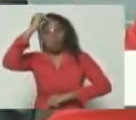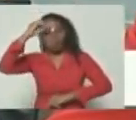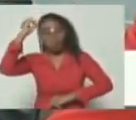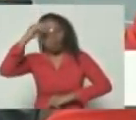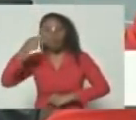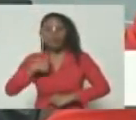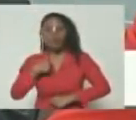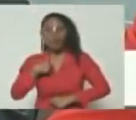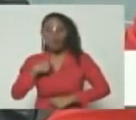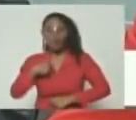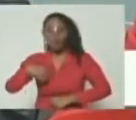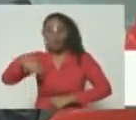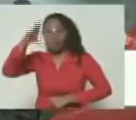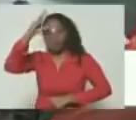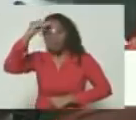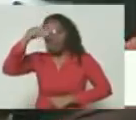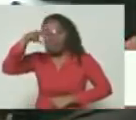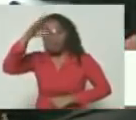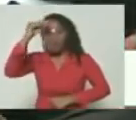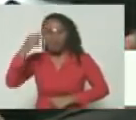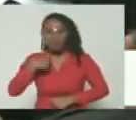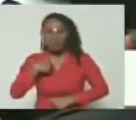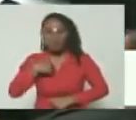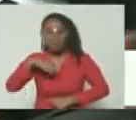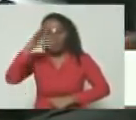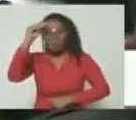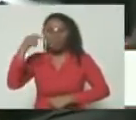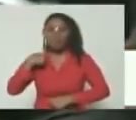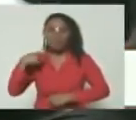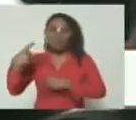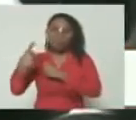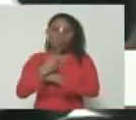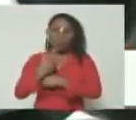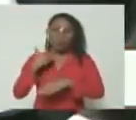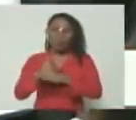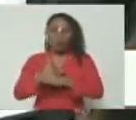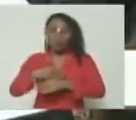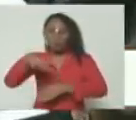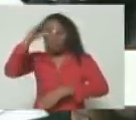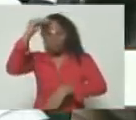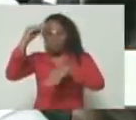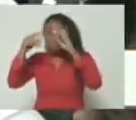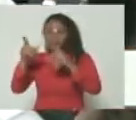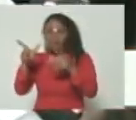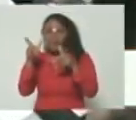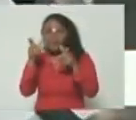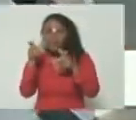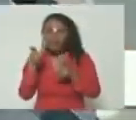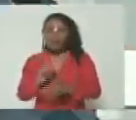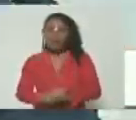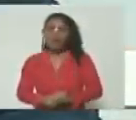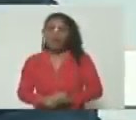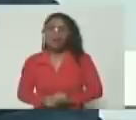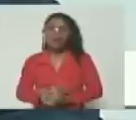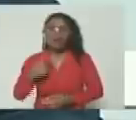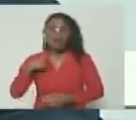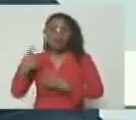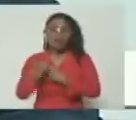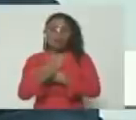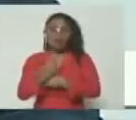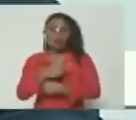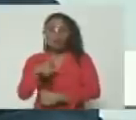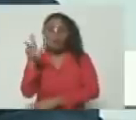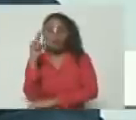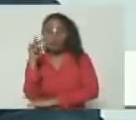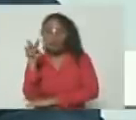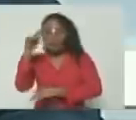nutro profundamente de eso, estoy obligado además, es nuestra formación, nutrirnos de la